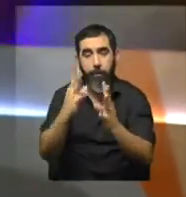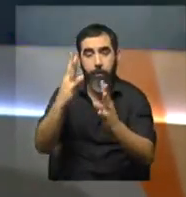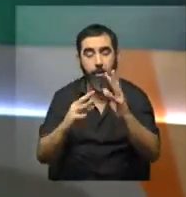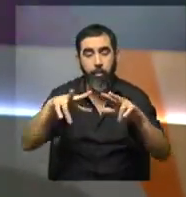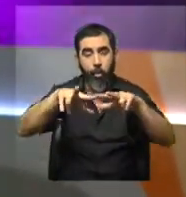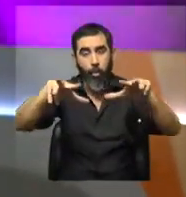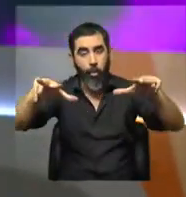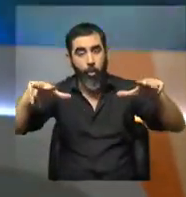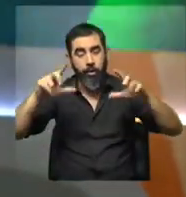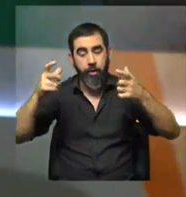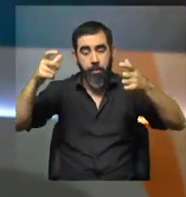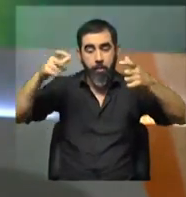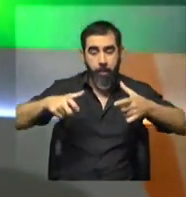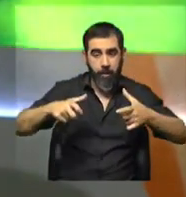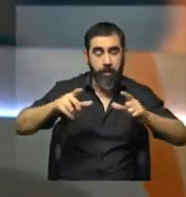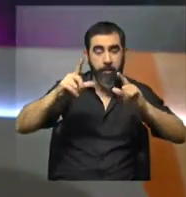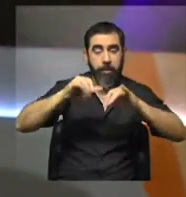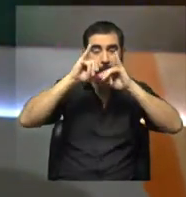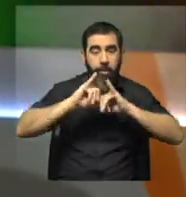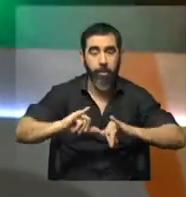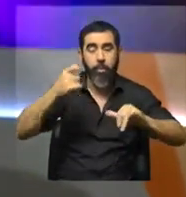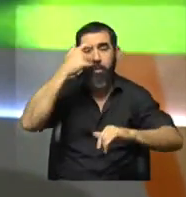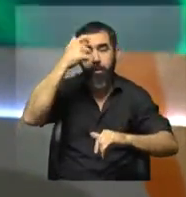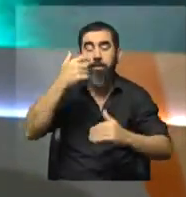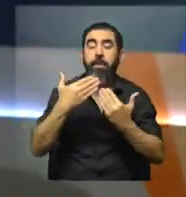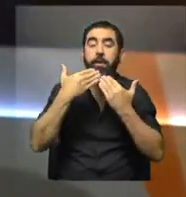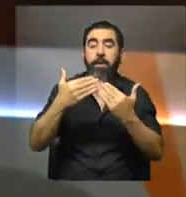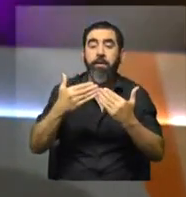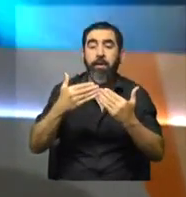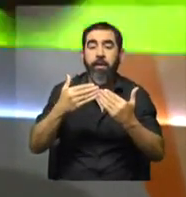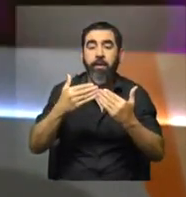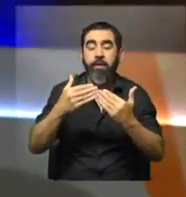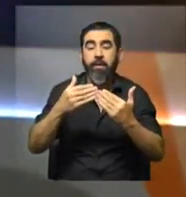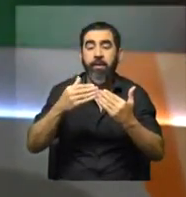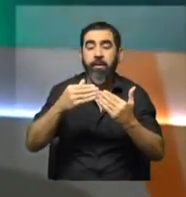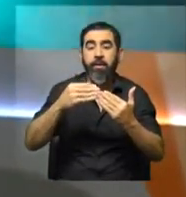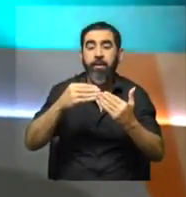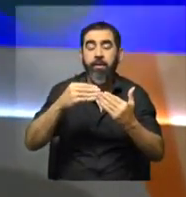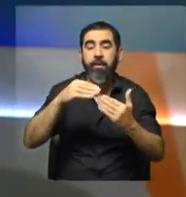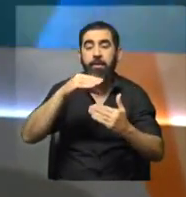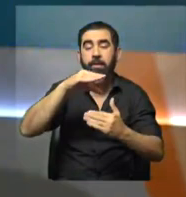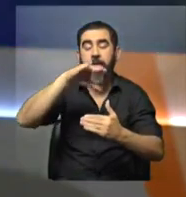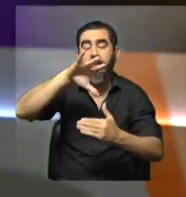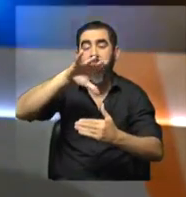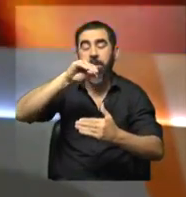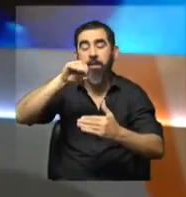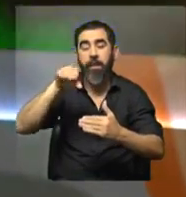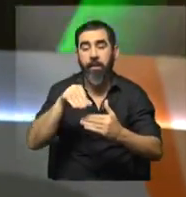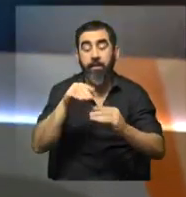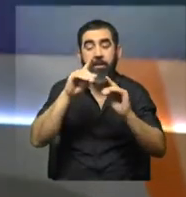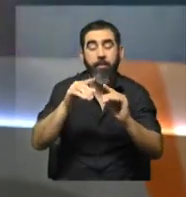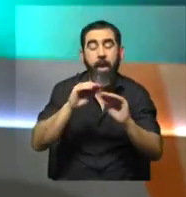e imágenes satelitales y la divulgación de la ciencia a través del teatro de títeres. Además, vamos a anunciar